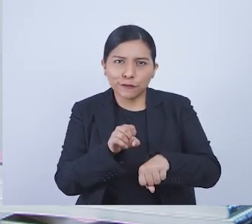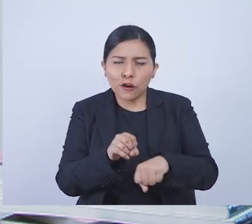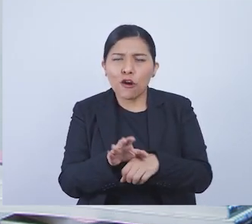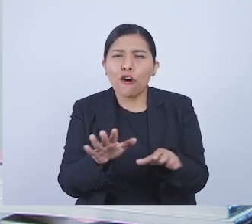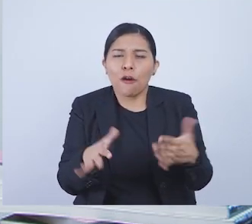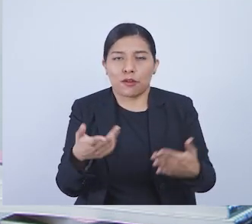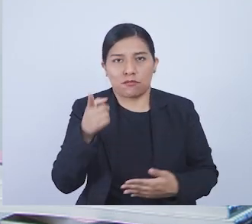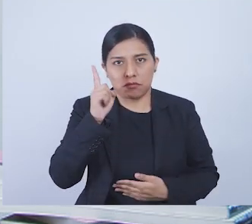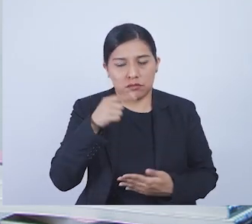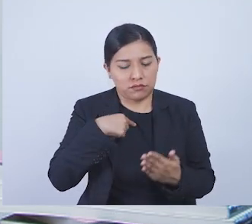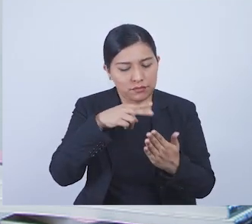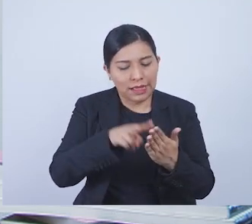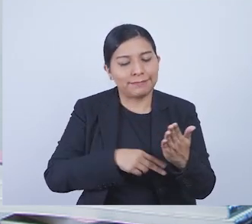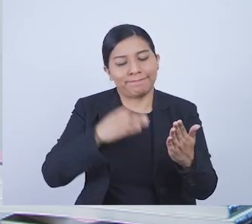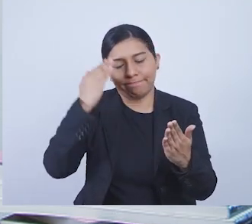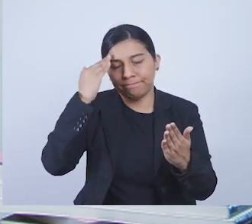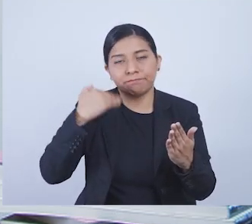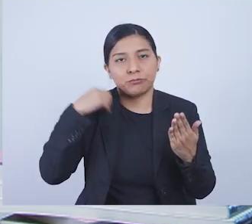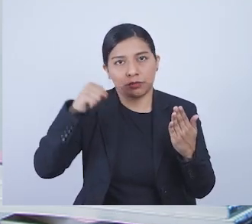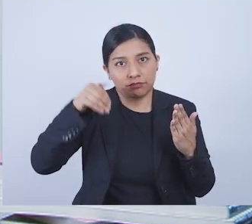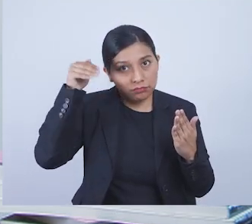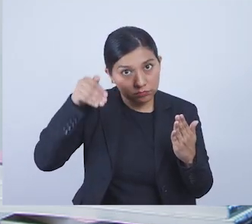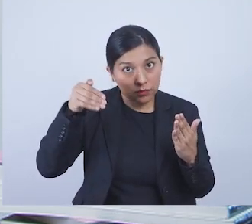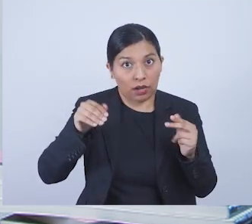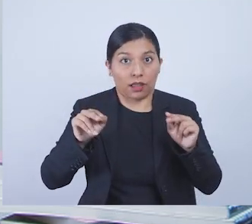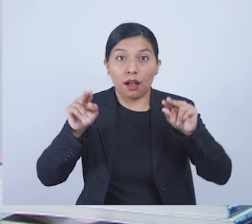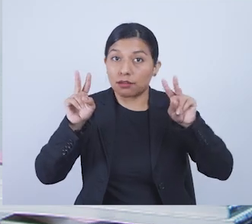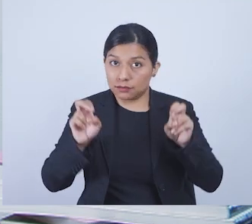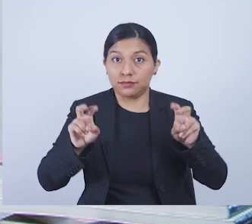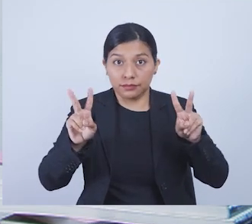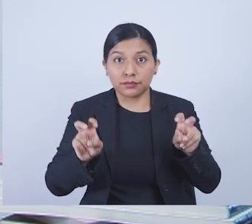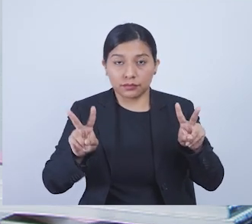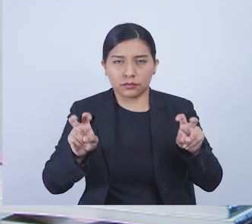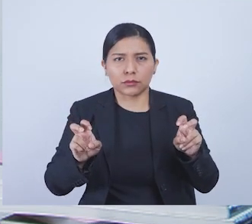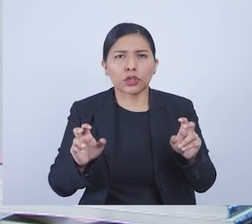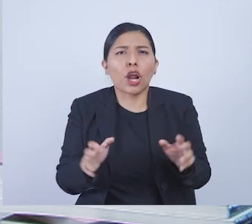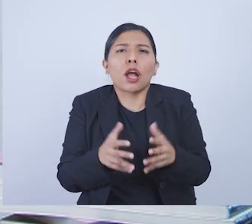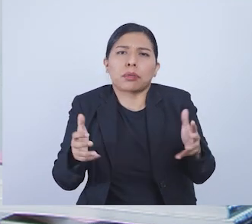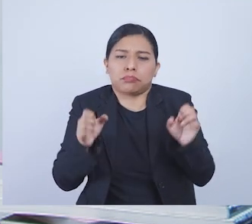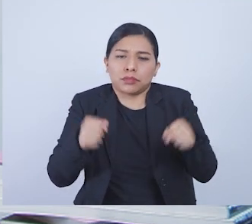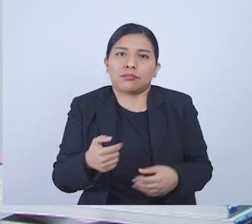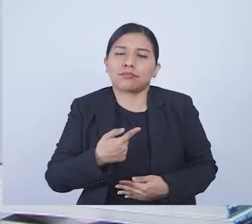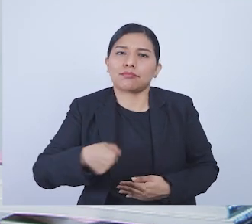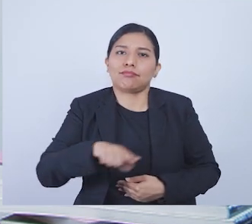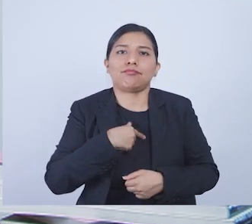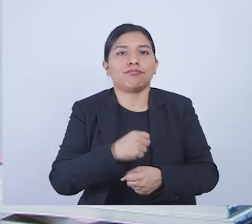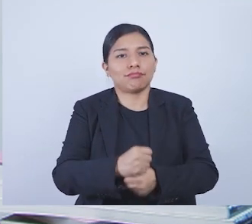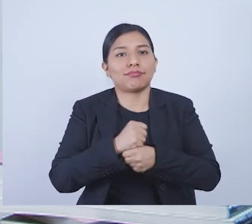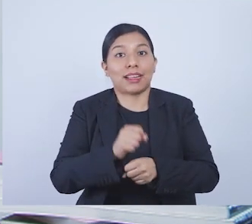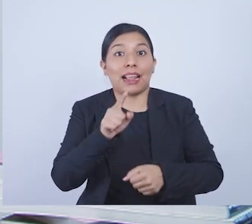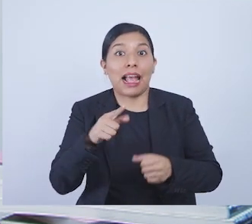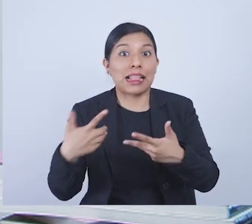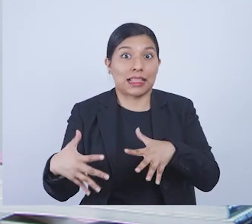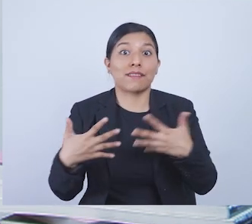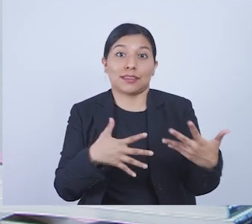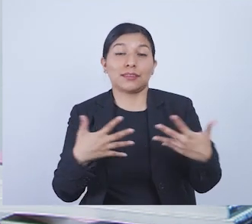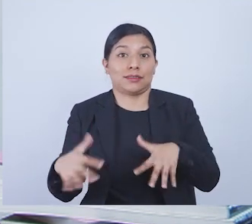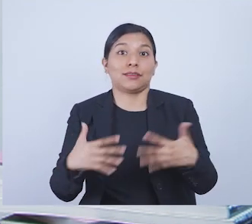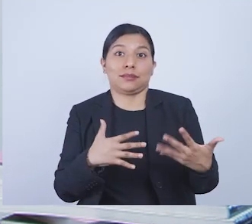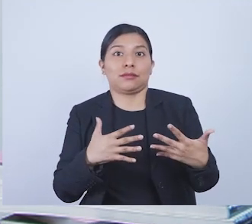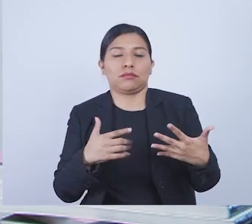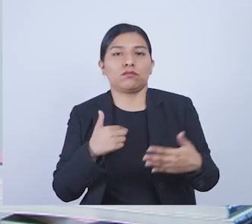cómo el maestro puede abordar un contenido en particular y de cómo puede garantizar que esas actividades